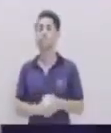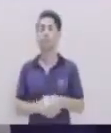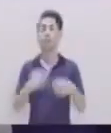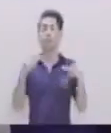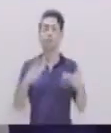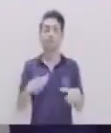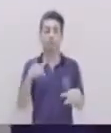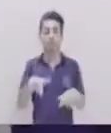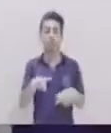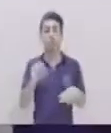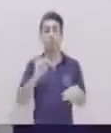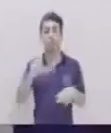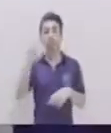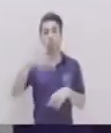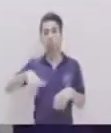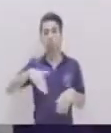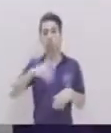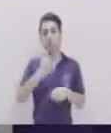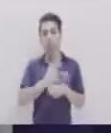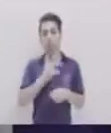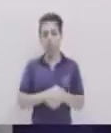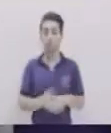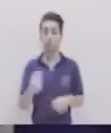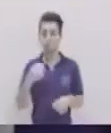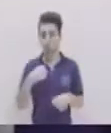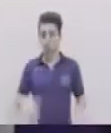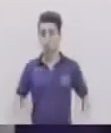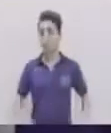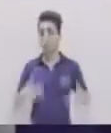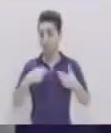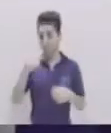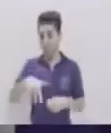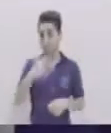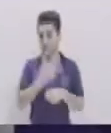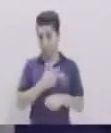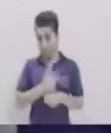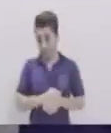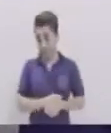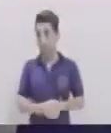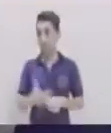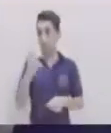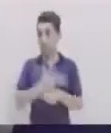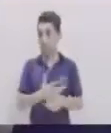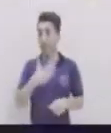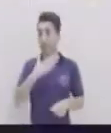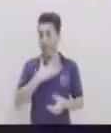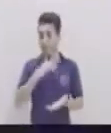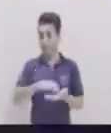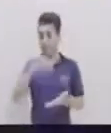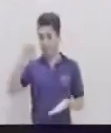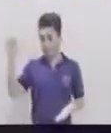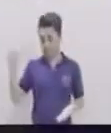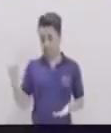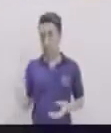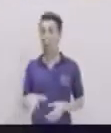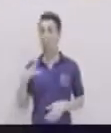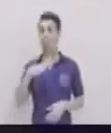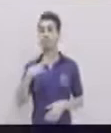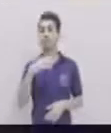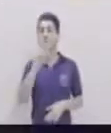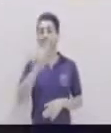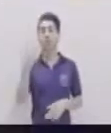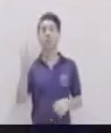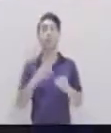Los platos típicos de Guatemala. Yo vivo en Guatemala. Guatemala es mi país. Tiene